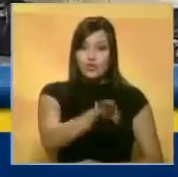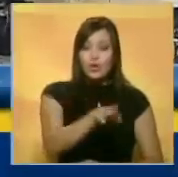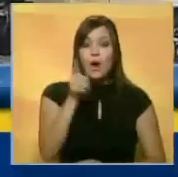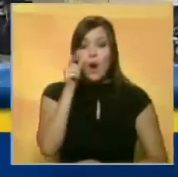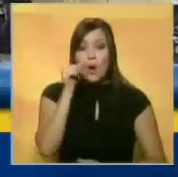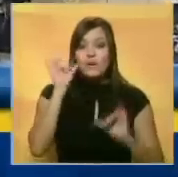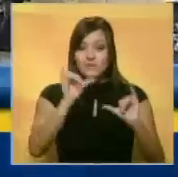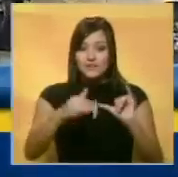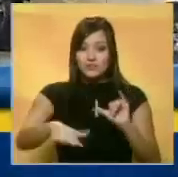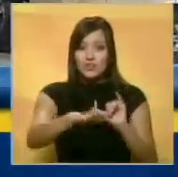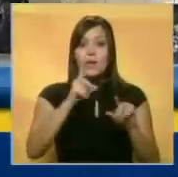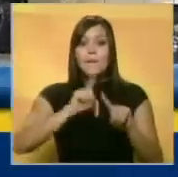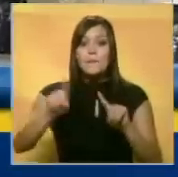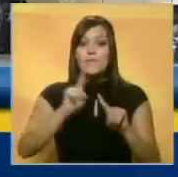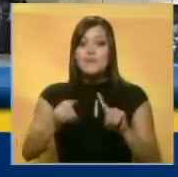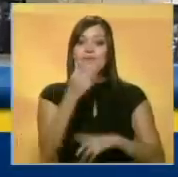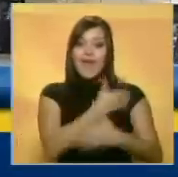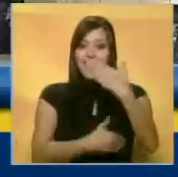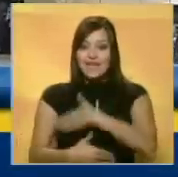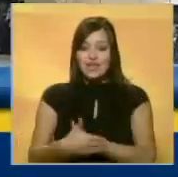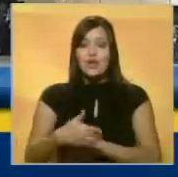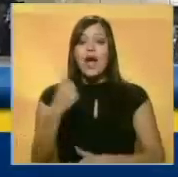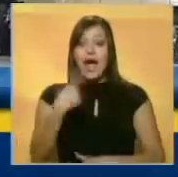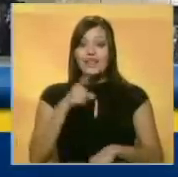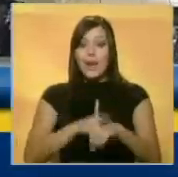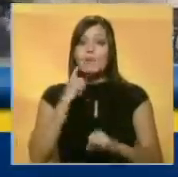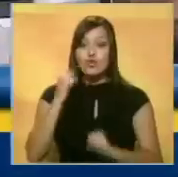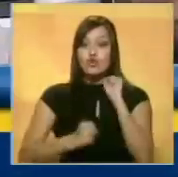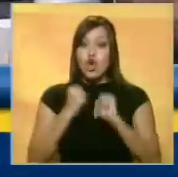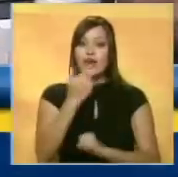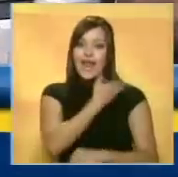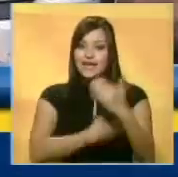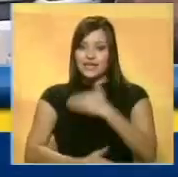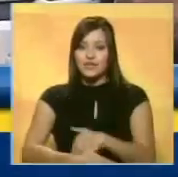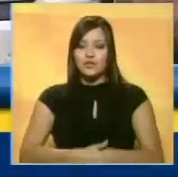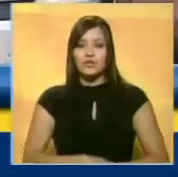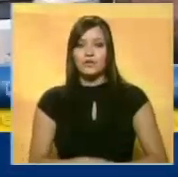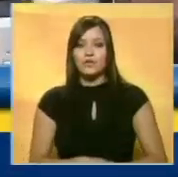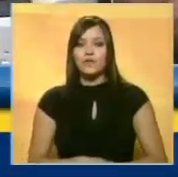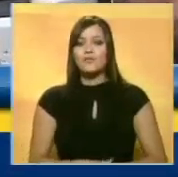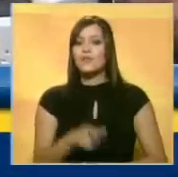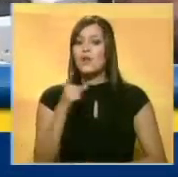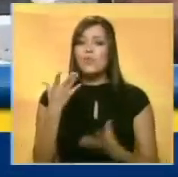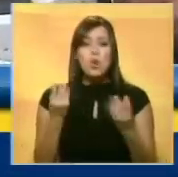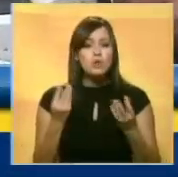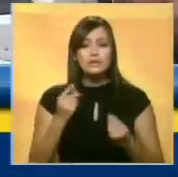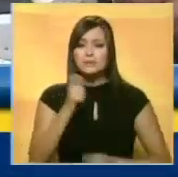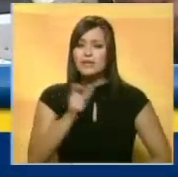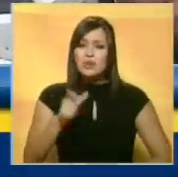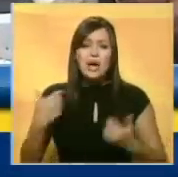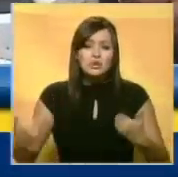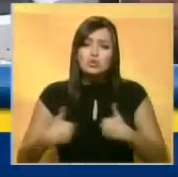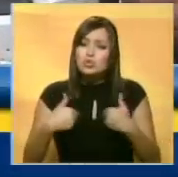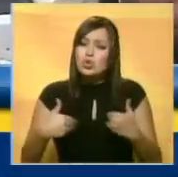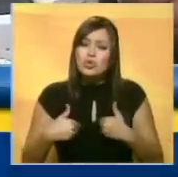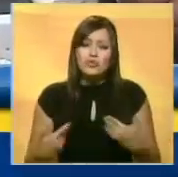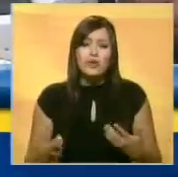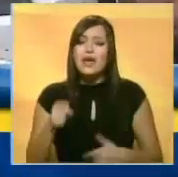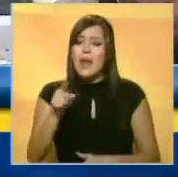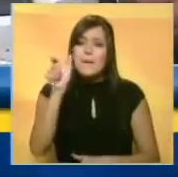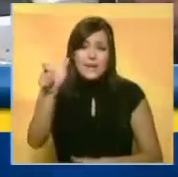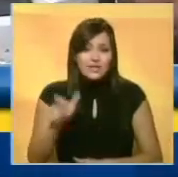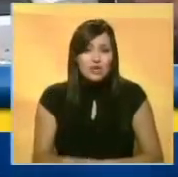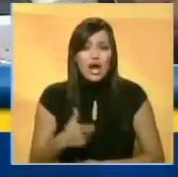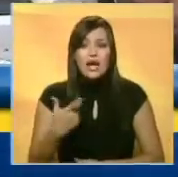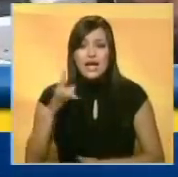murió en el sitio. Su primo resultó herido porque le dio tiempo de correr. Y dejó, bueno, mucha gente sufriendo porque era una persona